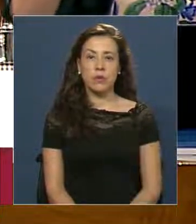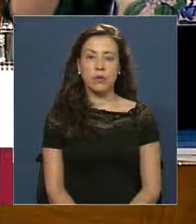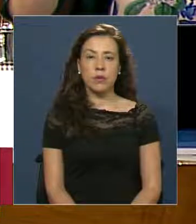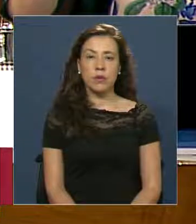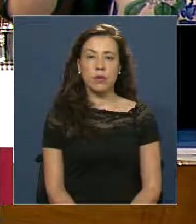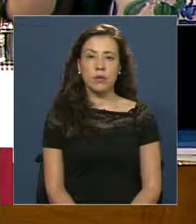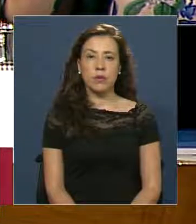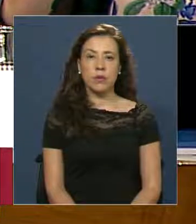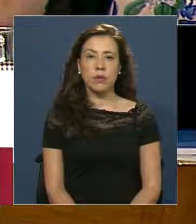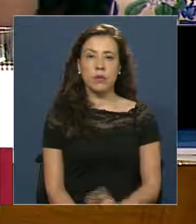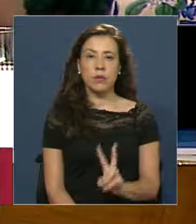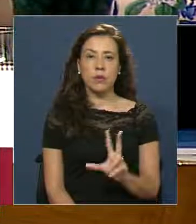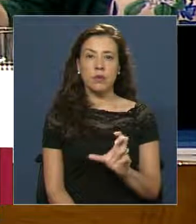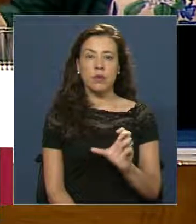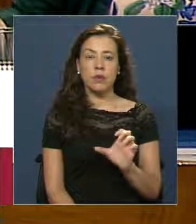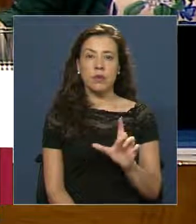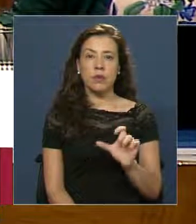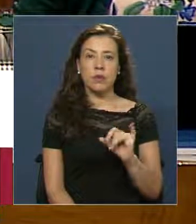Diputado Velázquez, don Esteban.